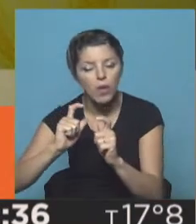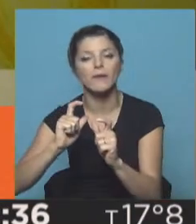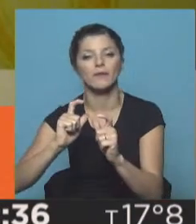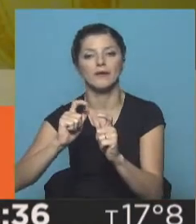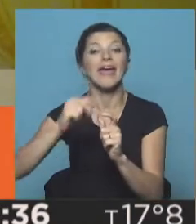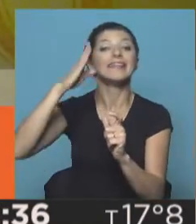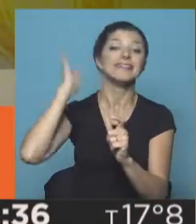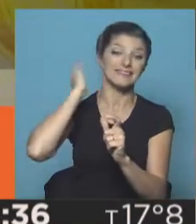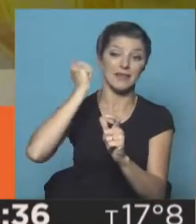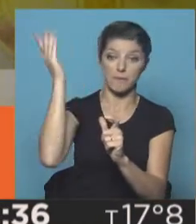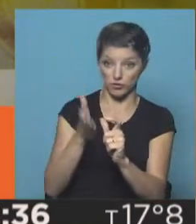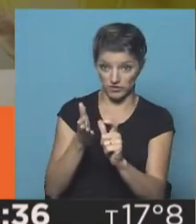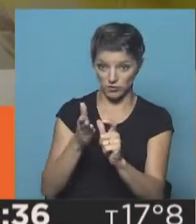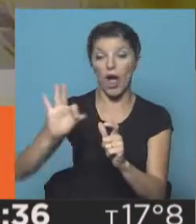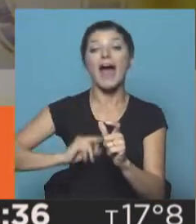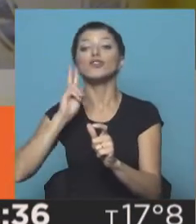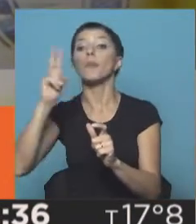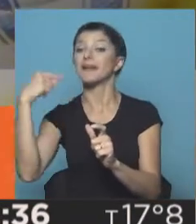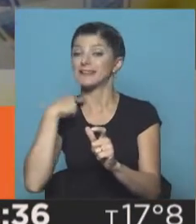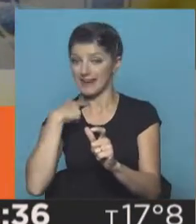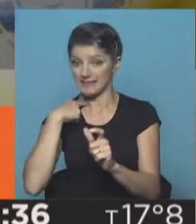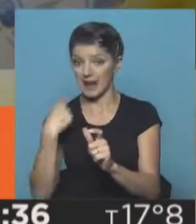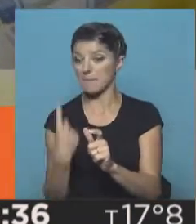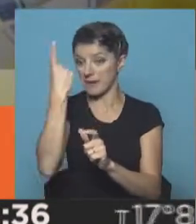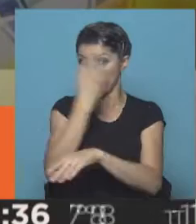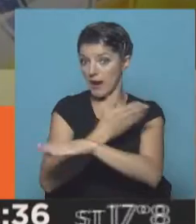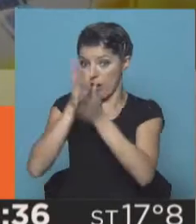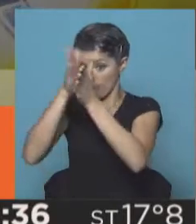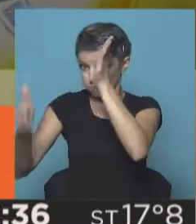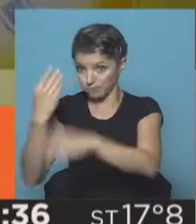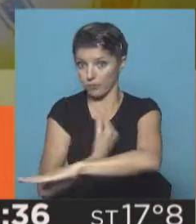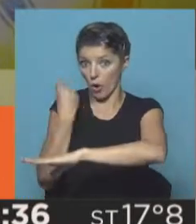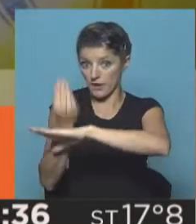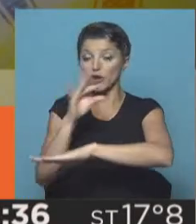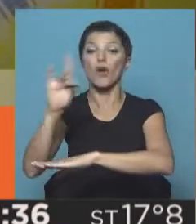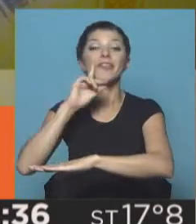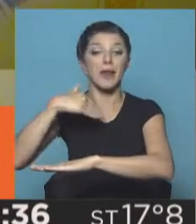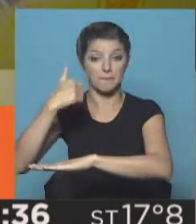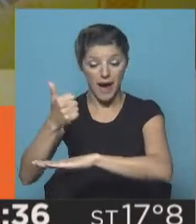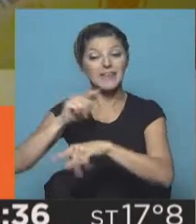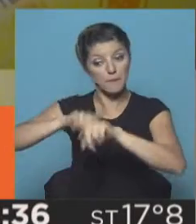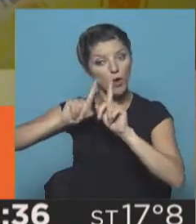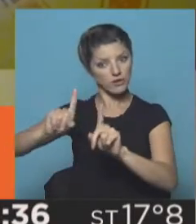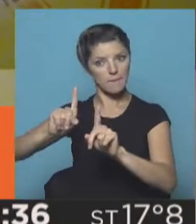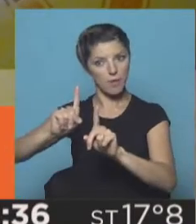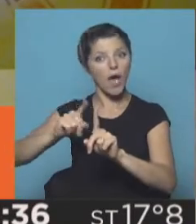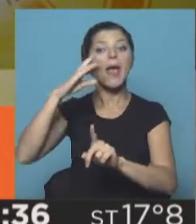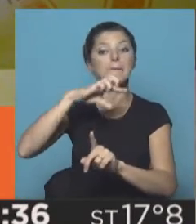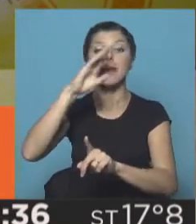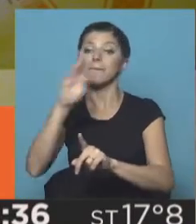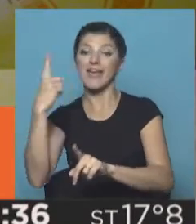en el 16% en 2013, primer tramo de su sucesora Dilma Rousseff, con un crecimiento del 80% en el